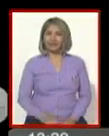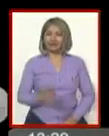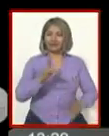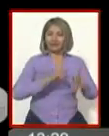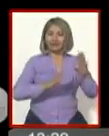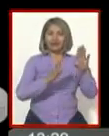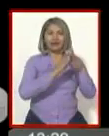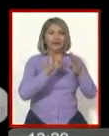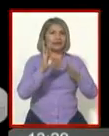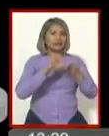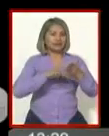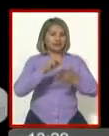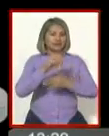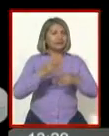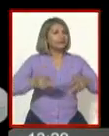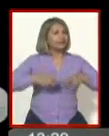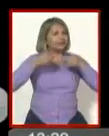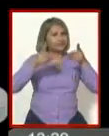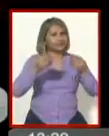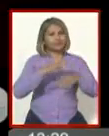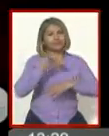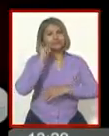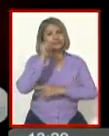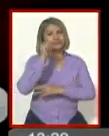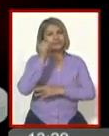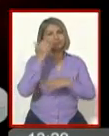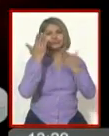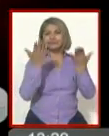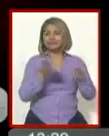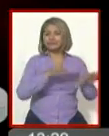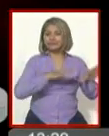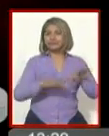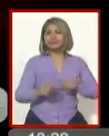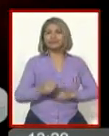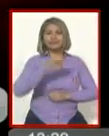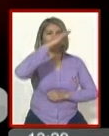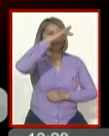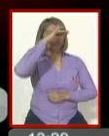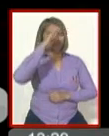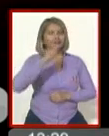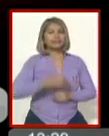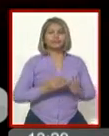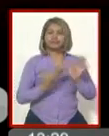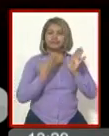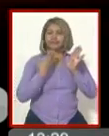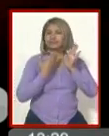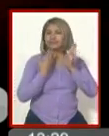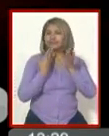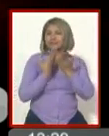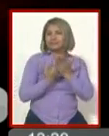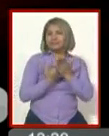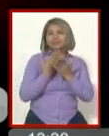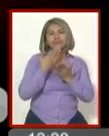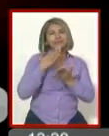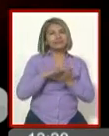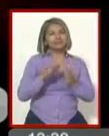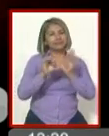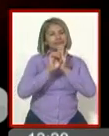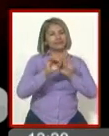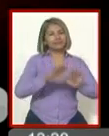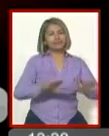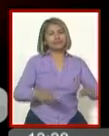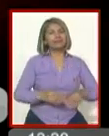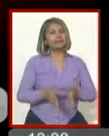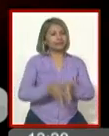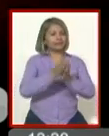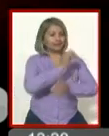Vecinos del barrio 7 de marzo denuncian que casi todos los días se registran borracheras dando mal ejemplo a los jóvenes y niños. Piden a